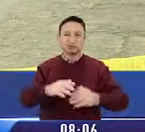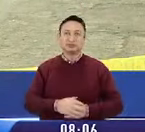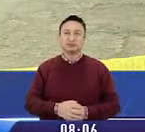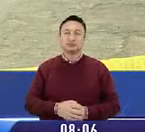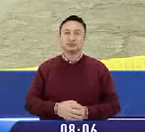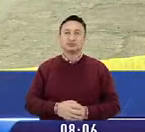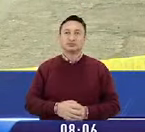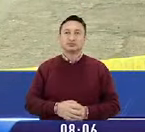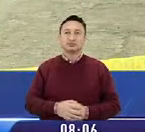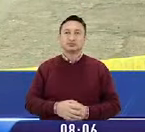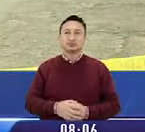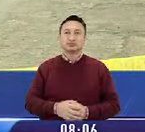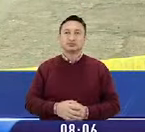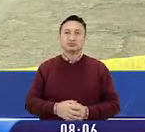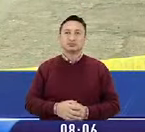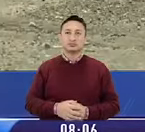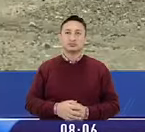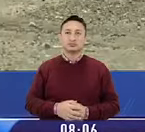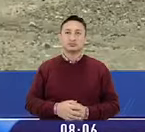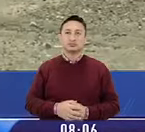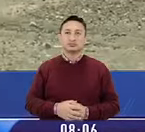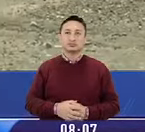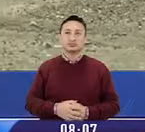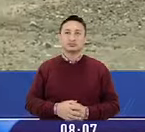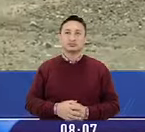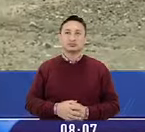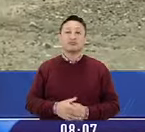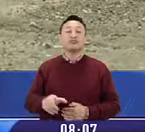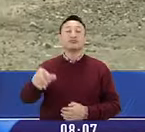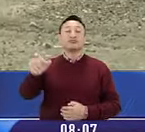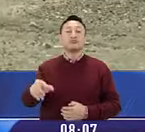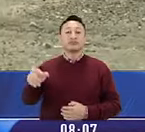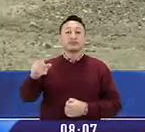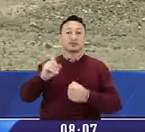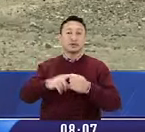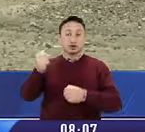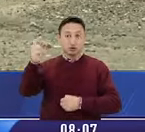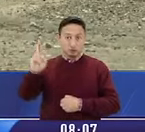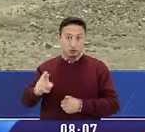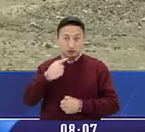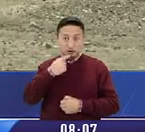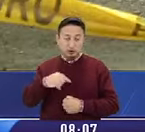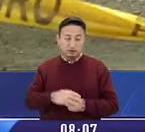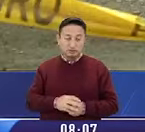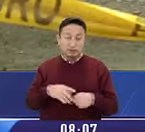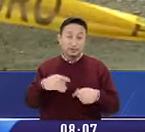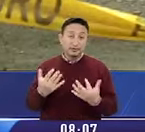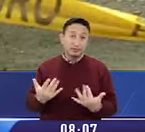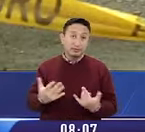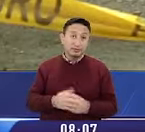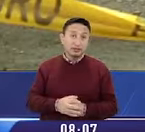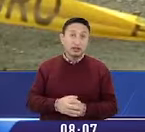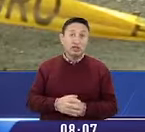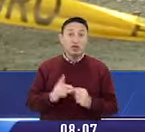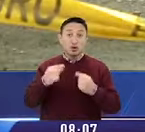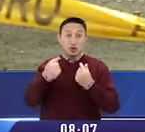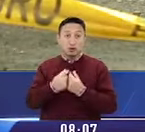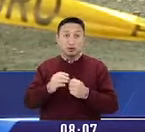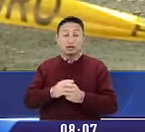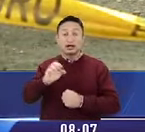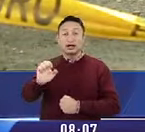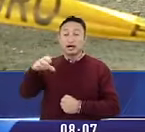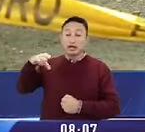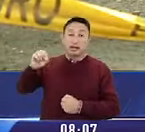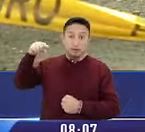el resultado es evidente, obviamente, ¿no? Los moradores del sector de La Quito Sur aseguran que siguen esperando que llegue una cuadrilla de la empresa de